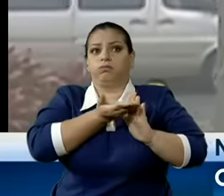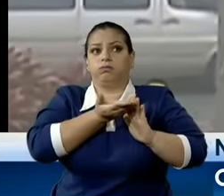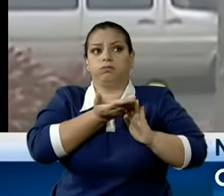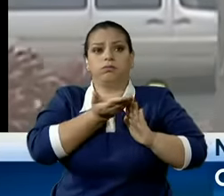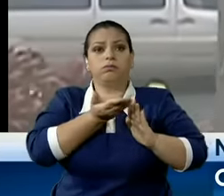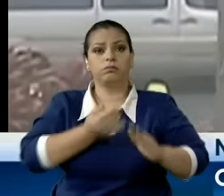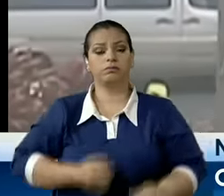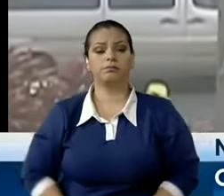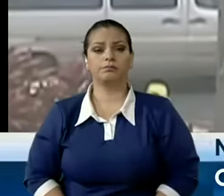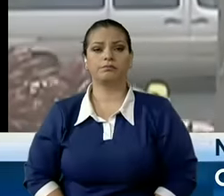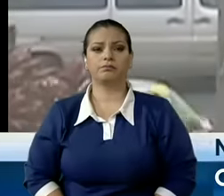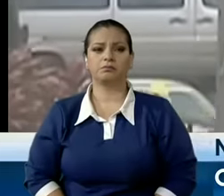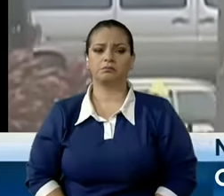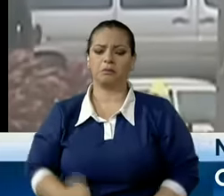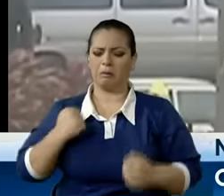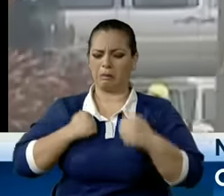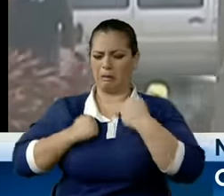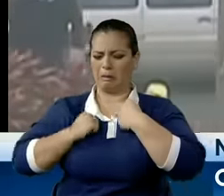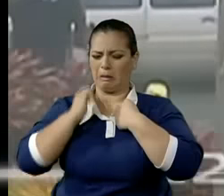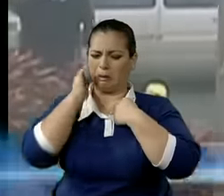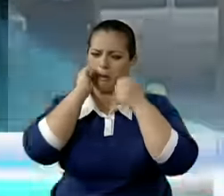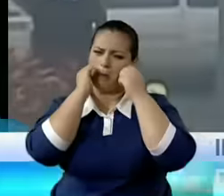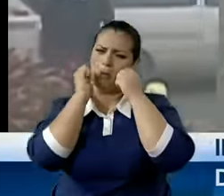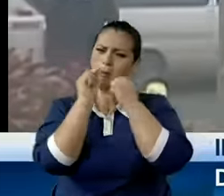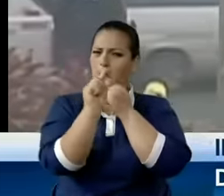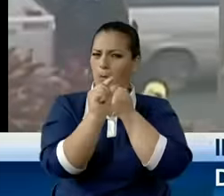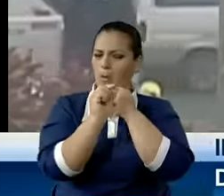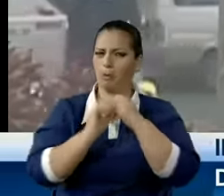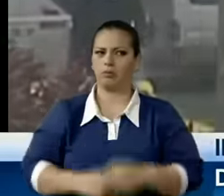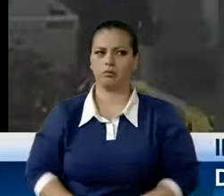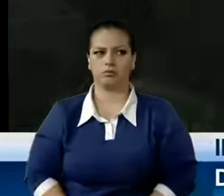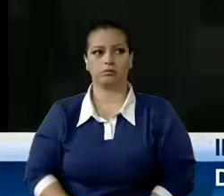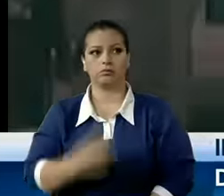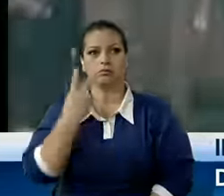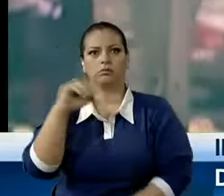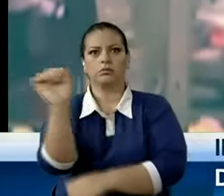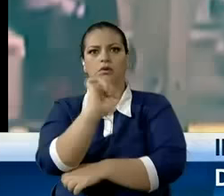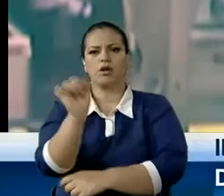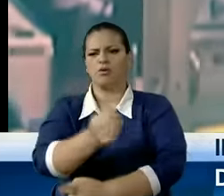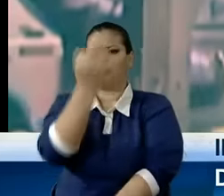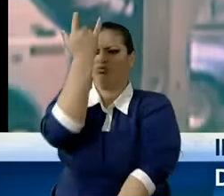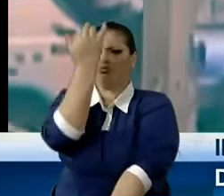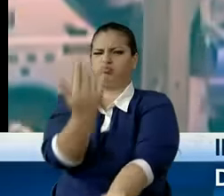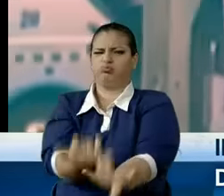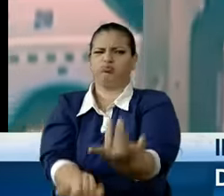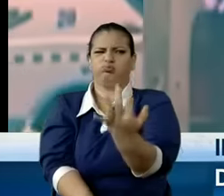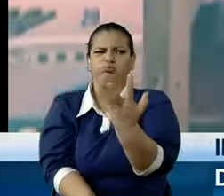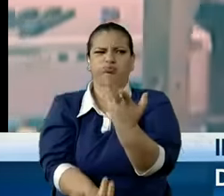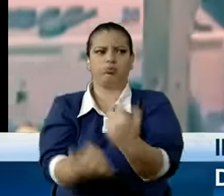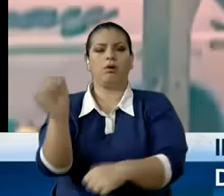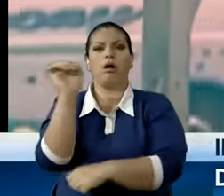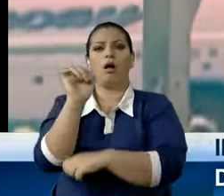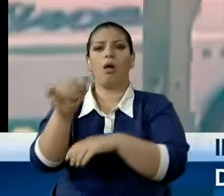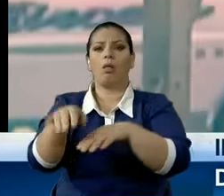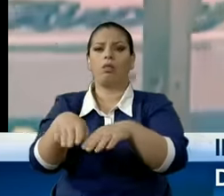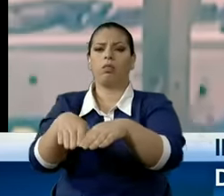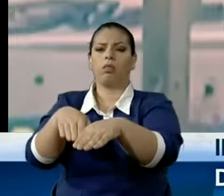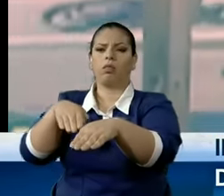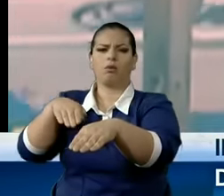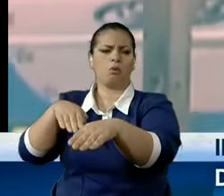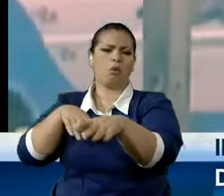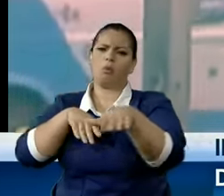Pese a la magnitud de las llamas, La circulación vehicular no se vio mayormente